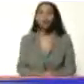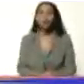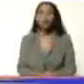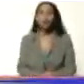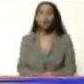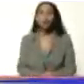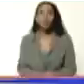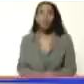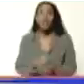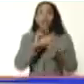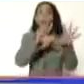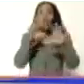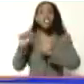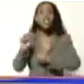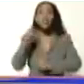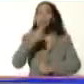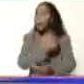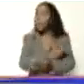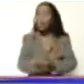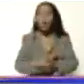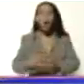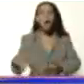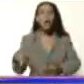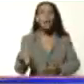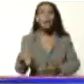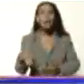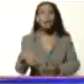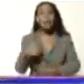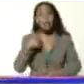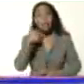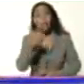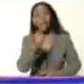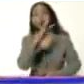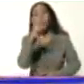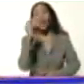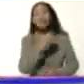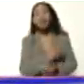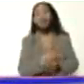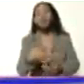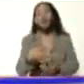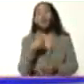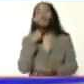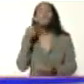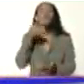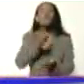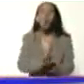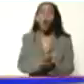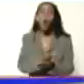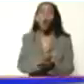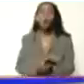y de los 80 millones se dice que 40 millones fallecieron